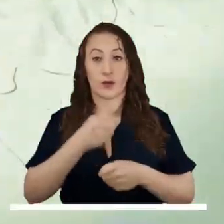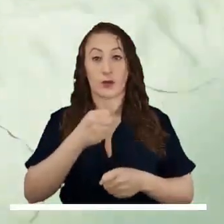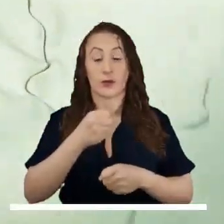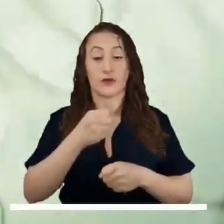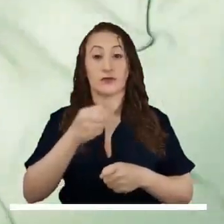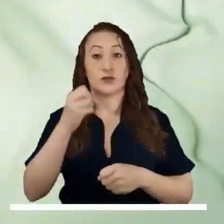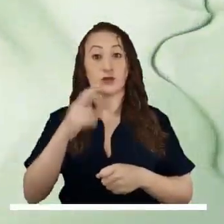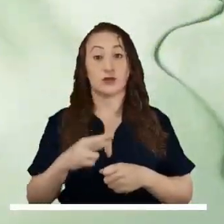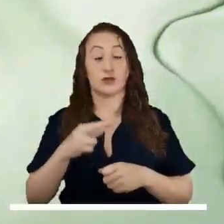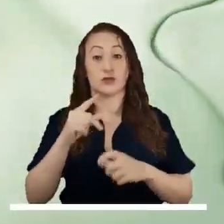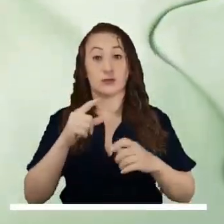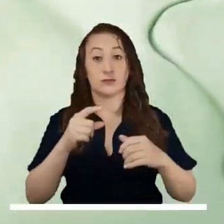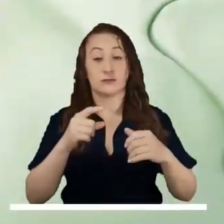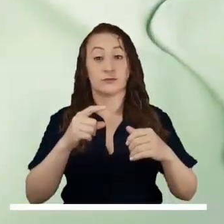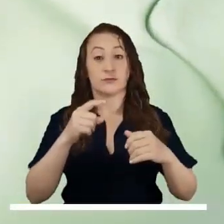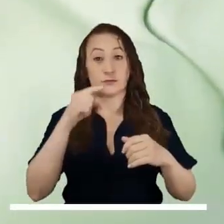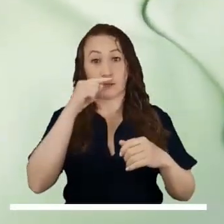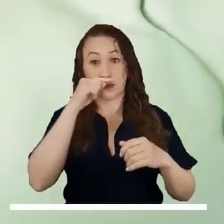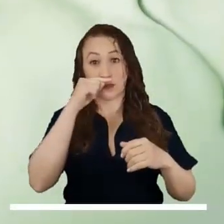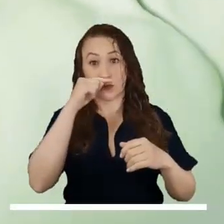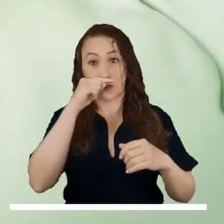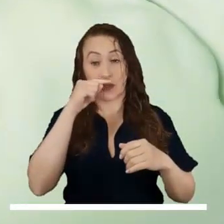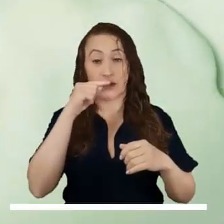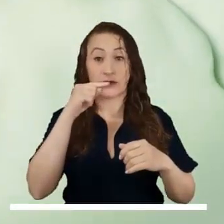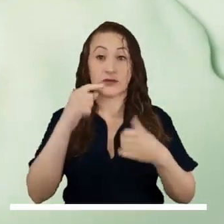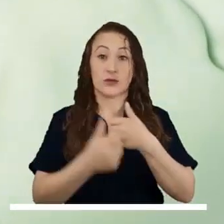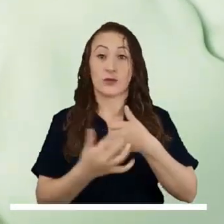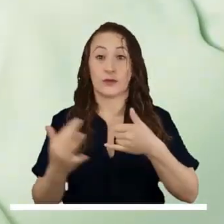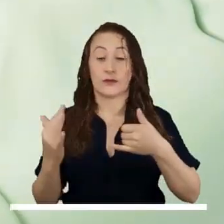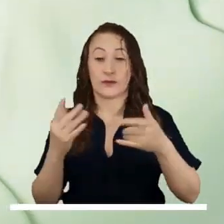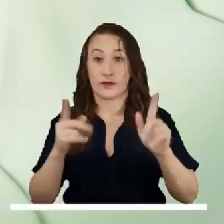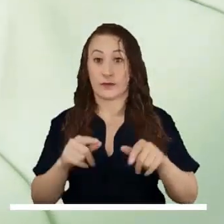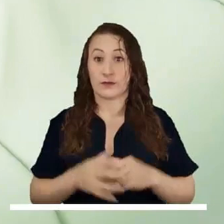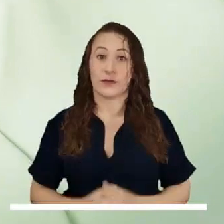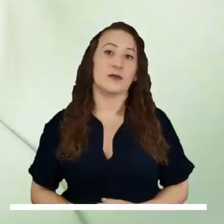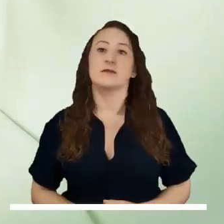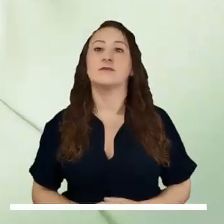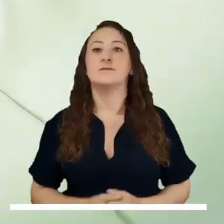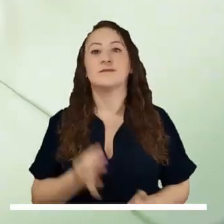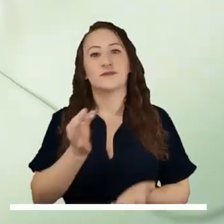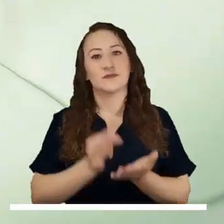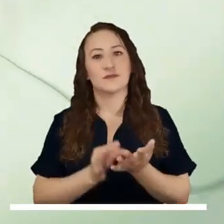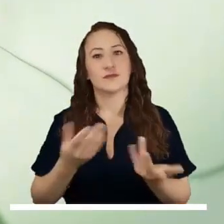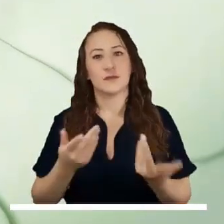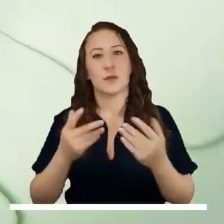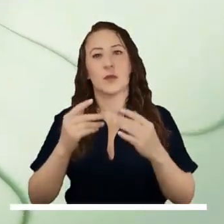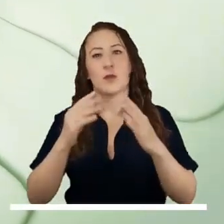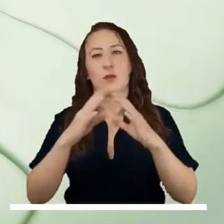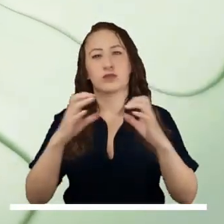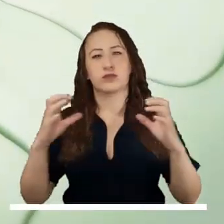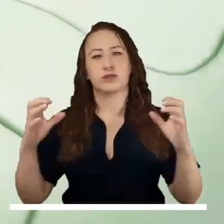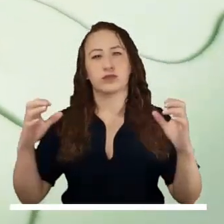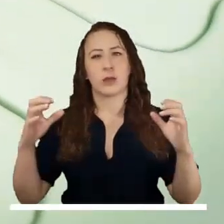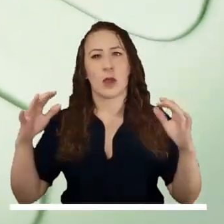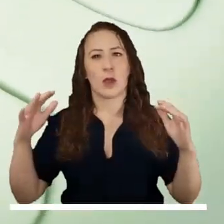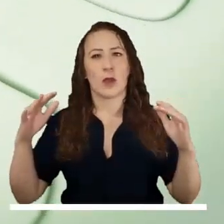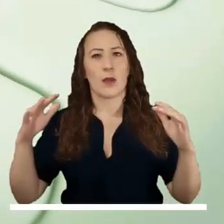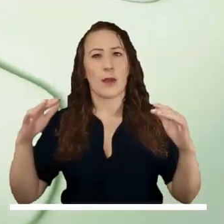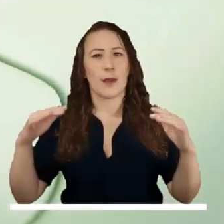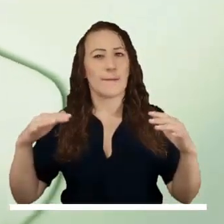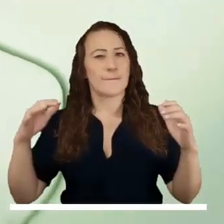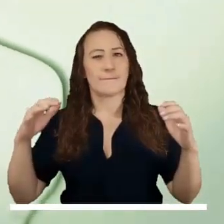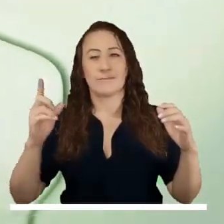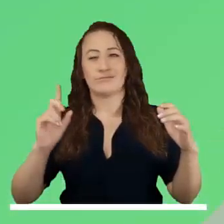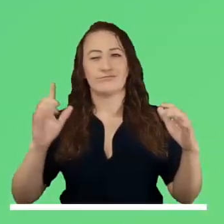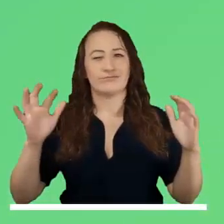de Putumayo y sur del Guaviare. En la capital del país se prevé cielo parcialmente nublado con bajo predominio de tiempo seco durante